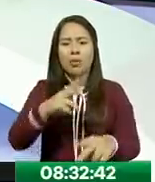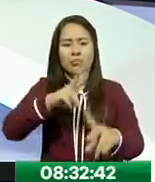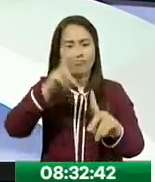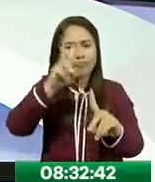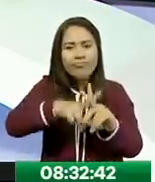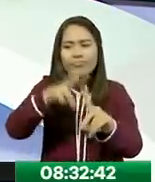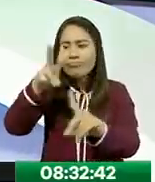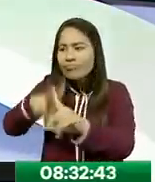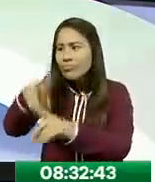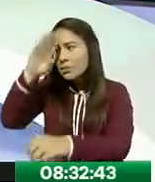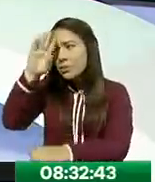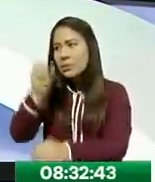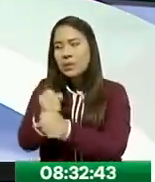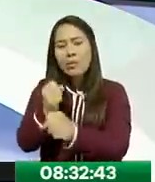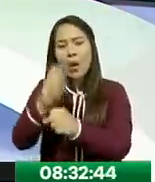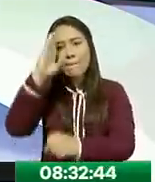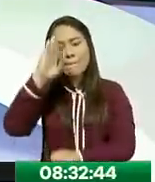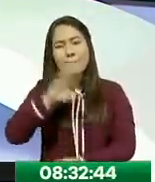el trabajo policial.